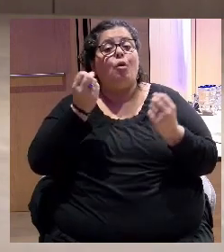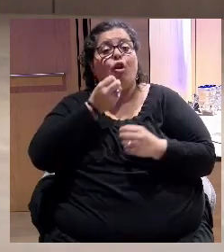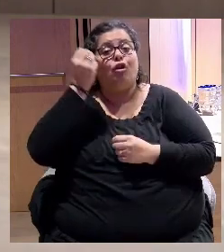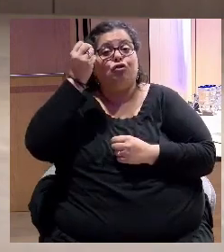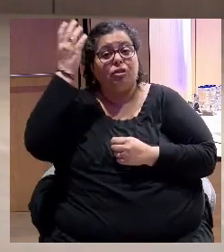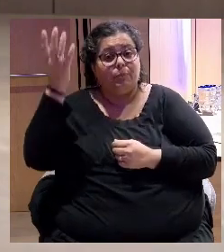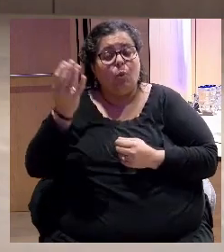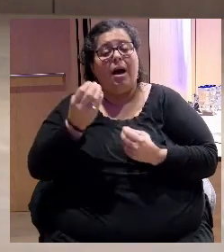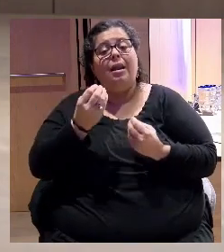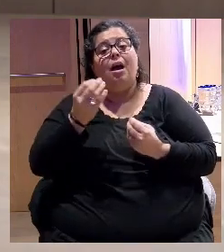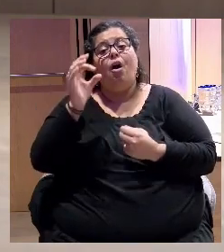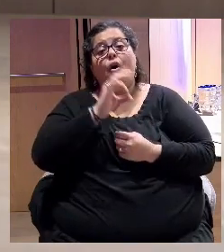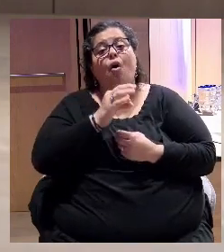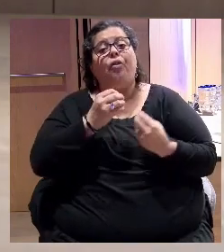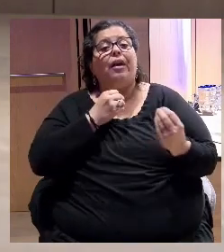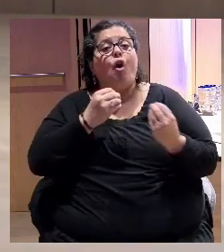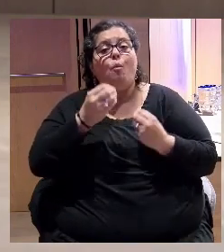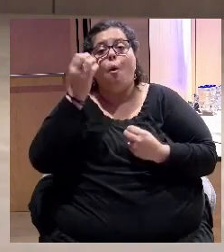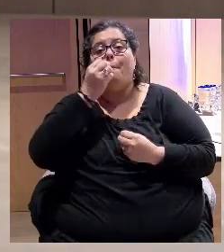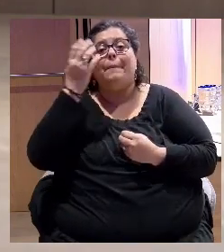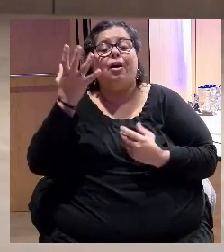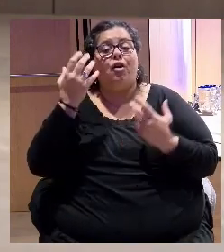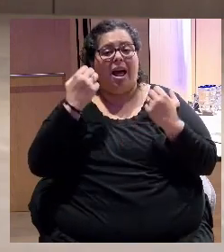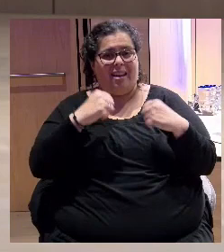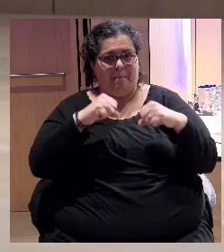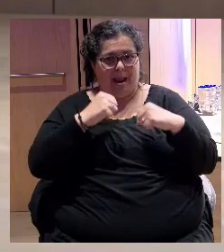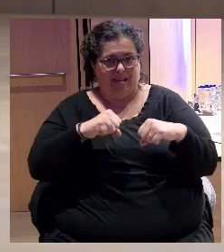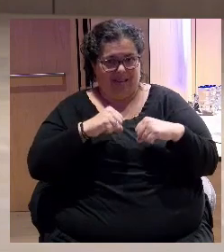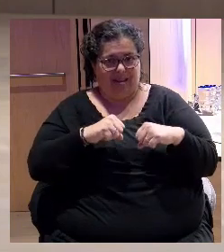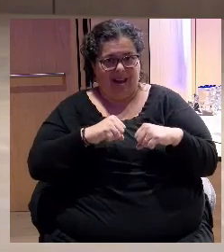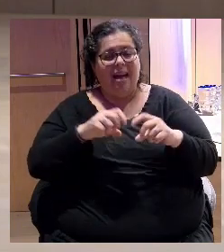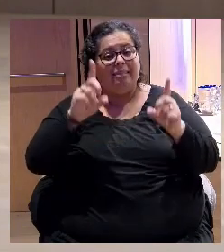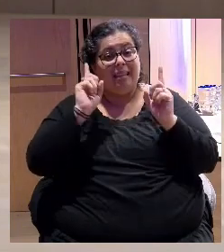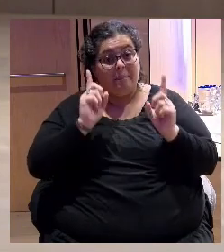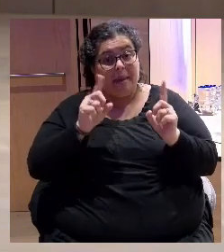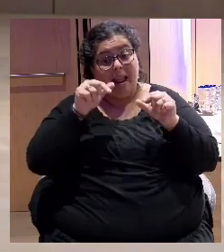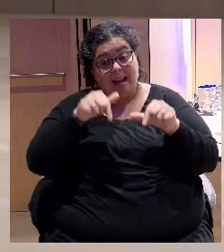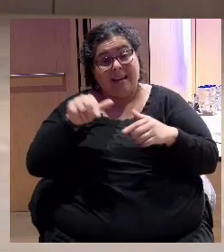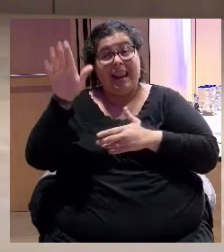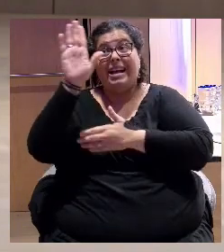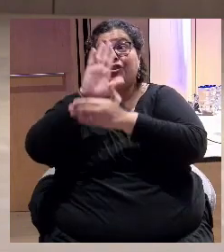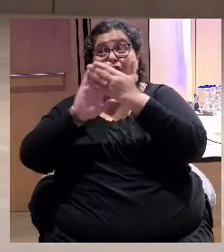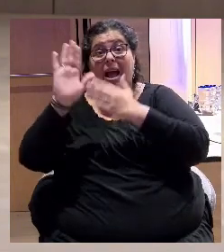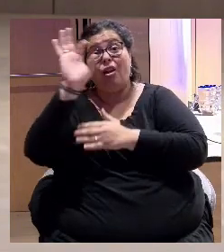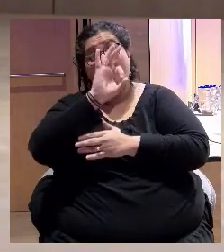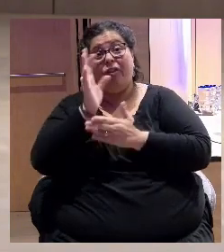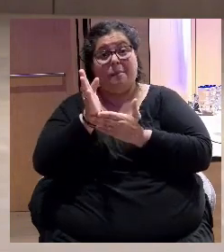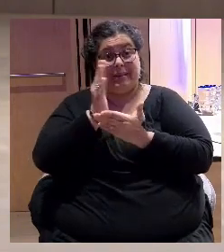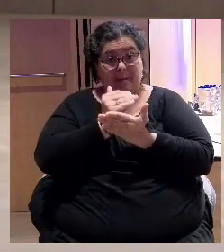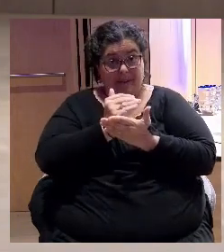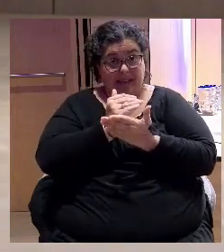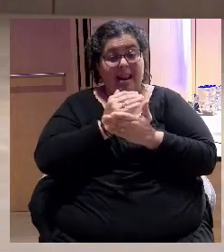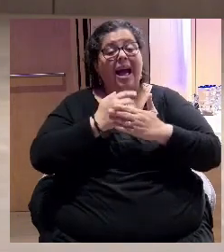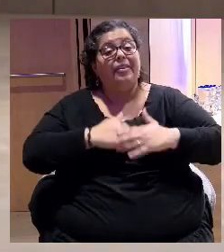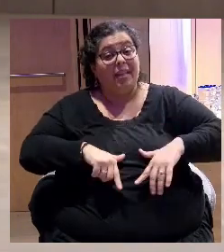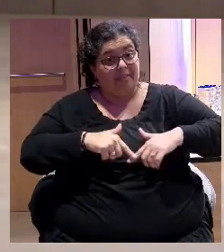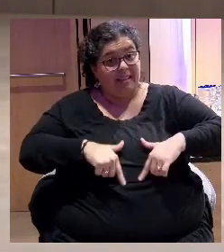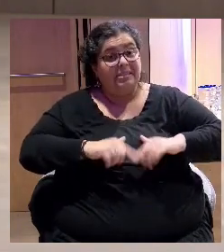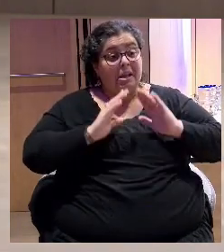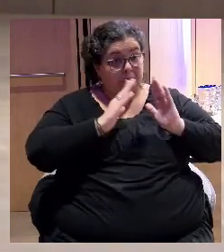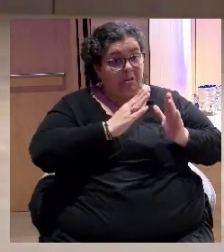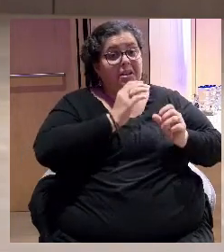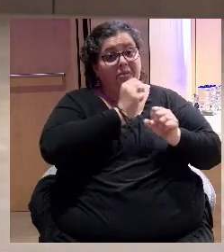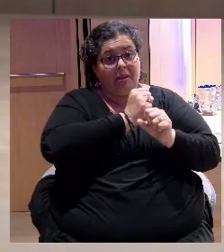de cómo ir mejorando prácticas. Acá tenemos a nivel nacional y a nivel departamental intendencias que vienen trabajando y haciendo muy